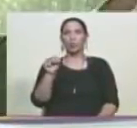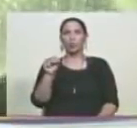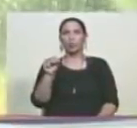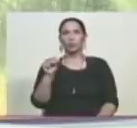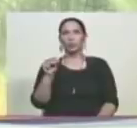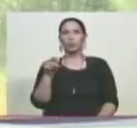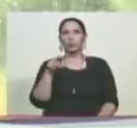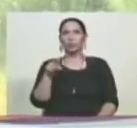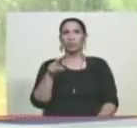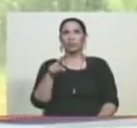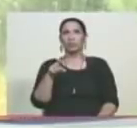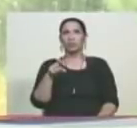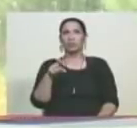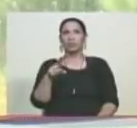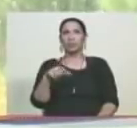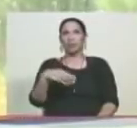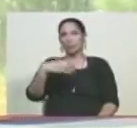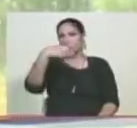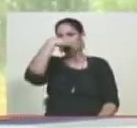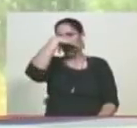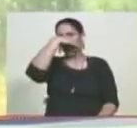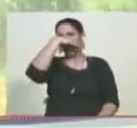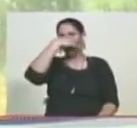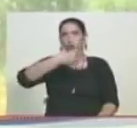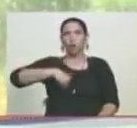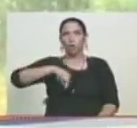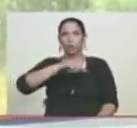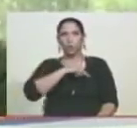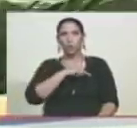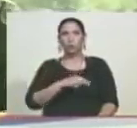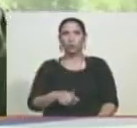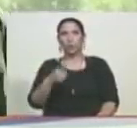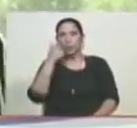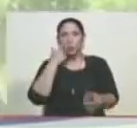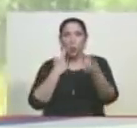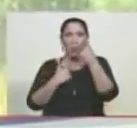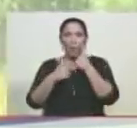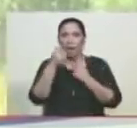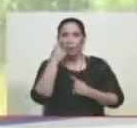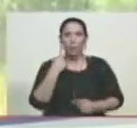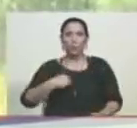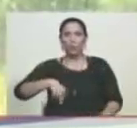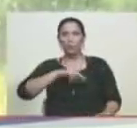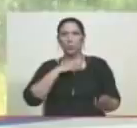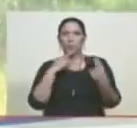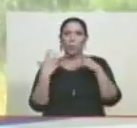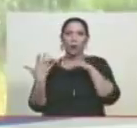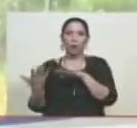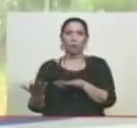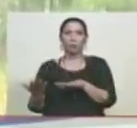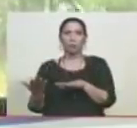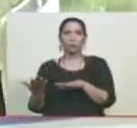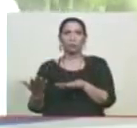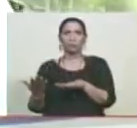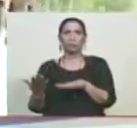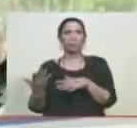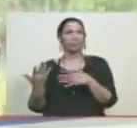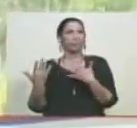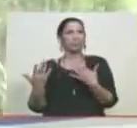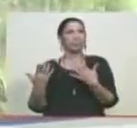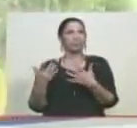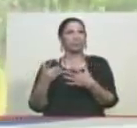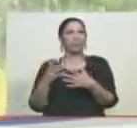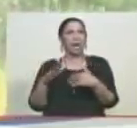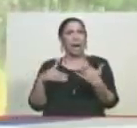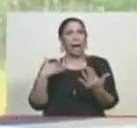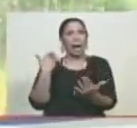fueron víctimas del sicariato. Y nosotros lloramos a nuestros muertos. Pero entonces hasta el sol